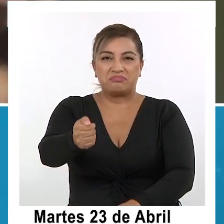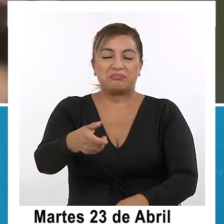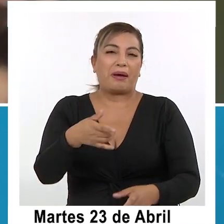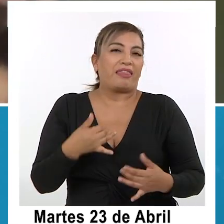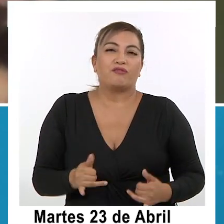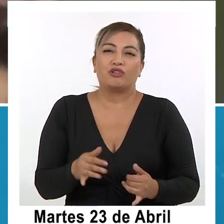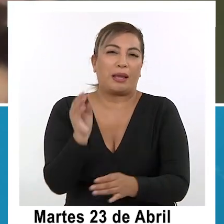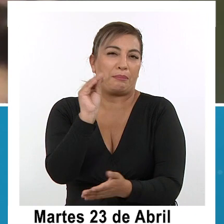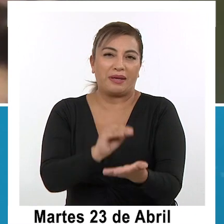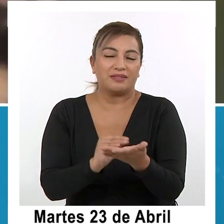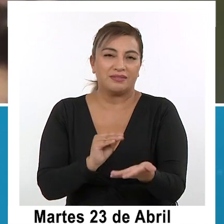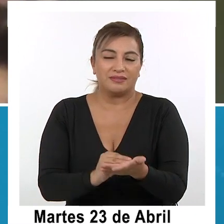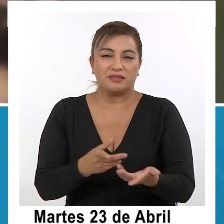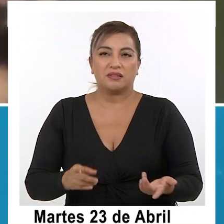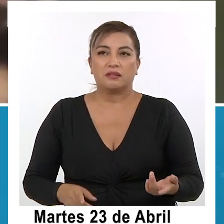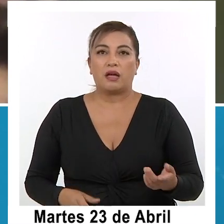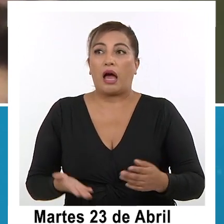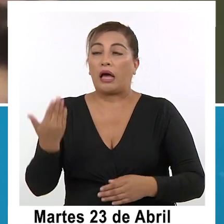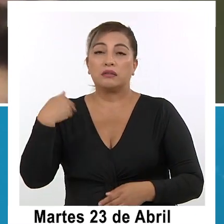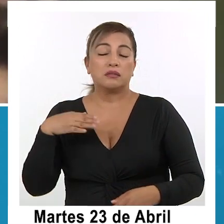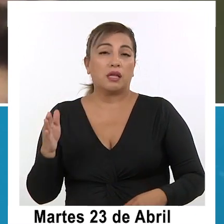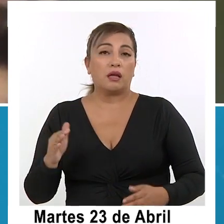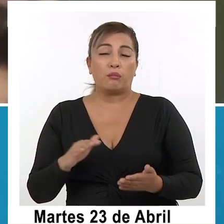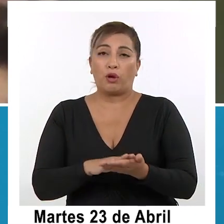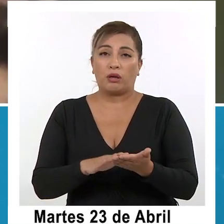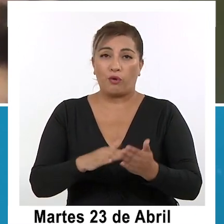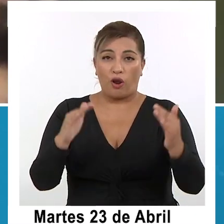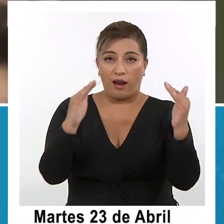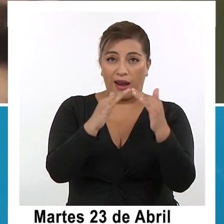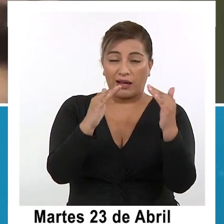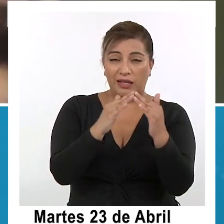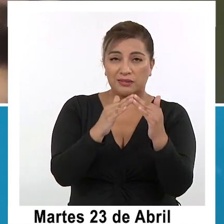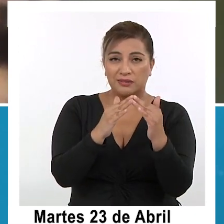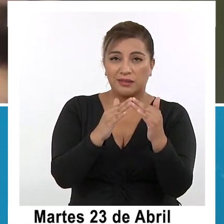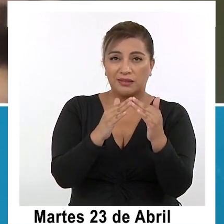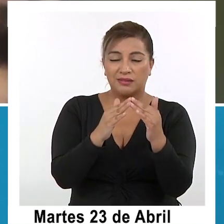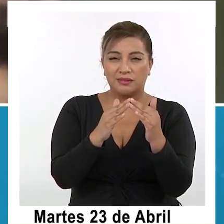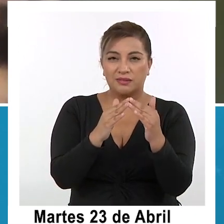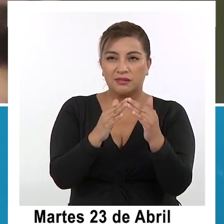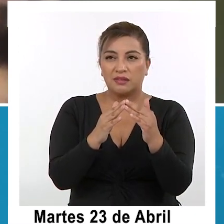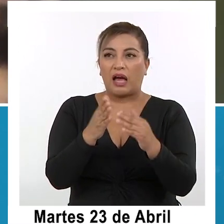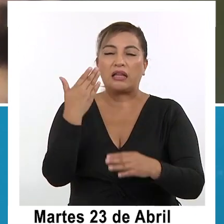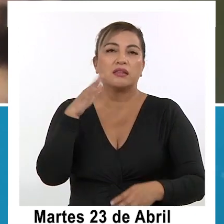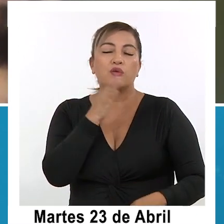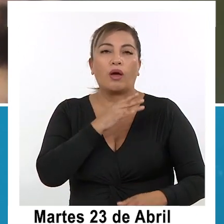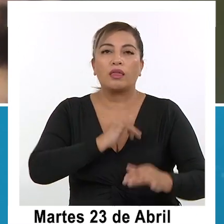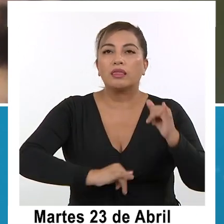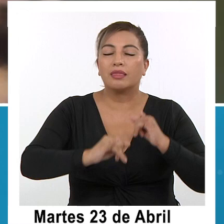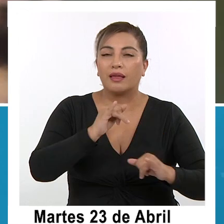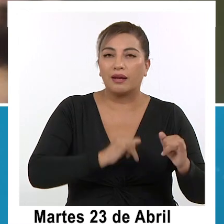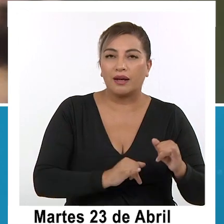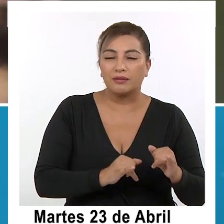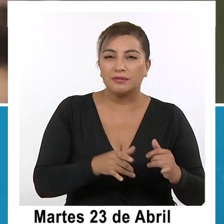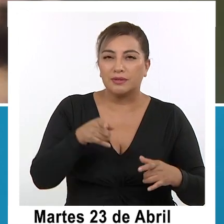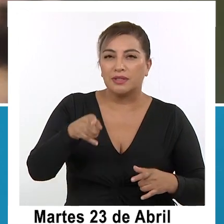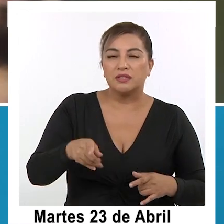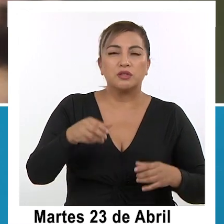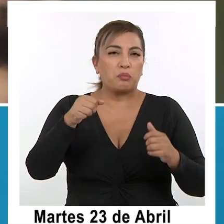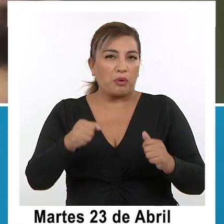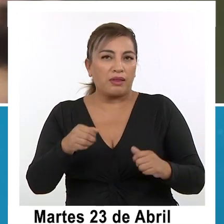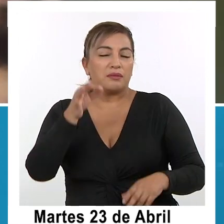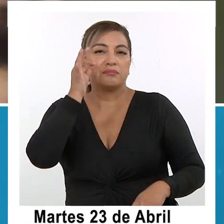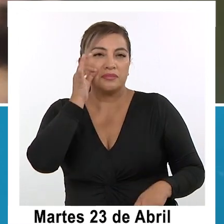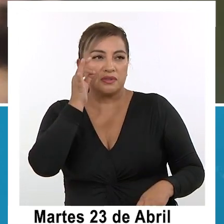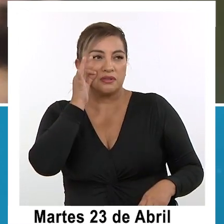casos cubriendo hogares que no tenían la posibilidad de entrar internet y en otros en otros que tal vez sí lo tenían pero Donde había una opción hay dos Donde